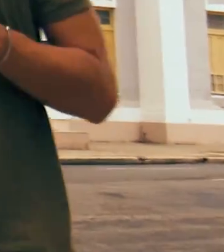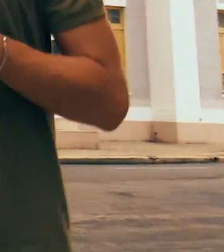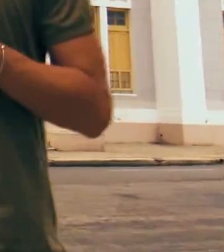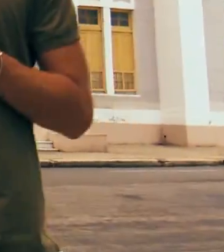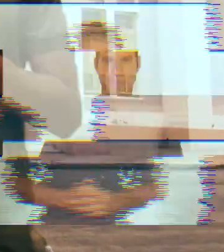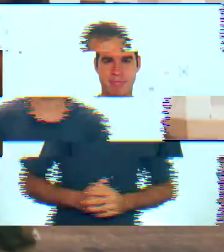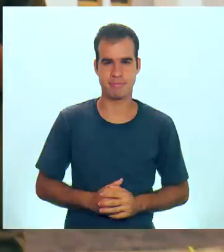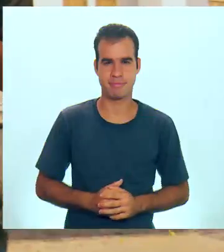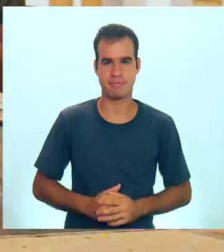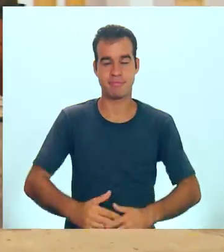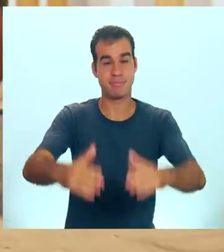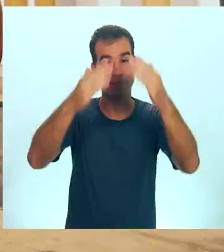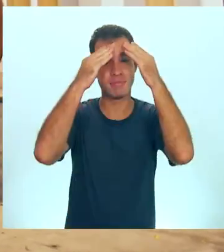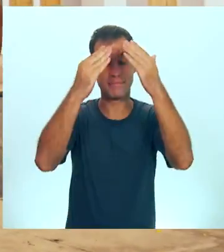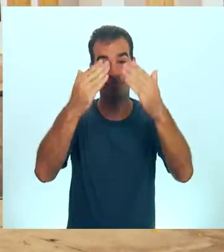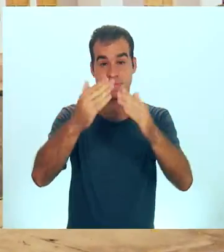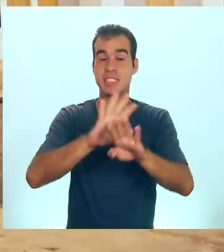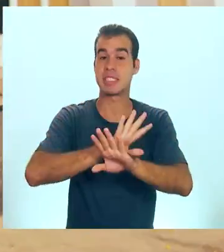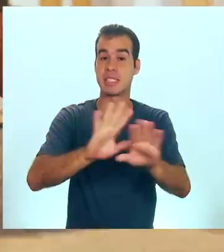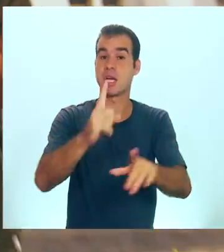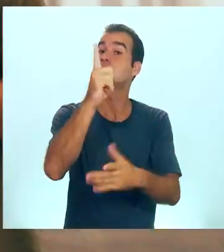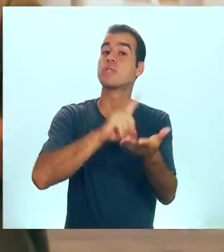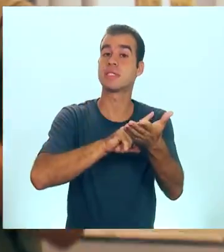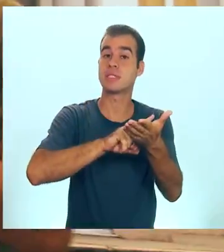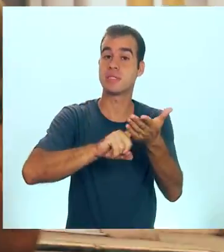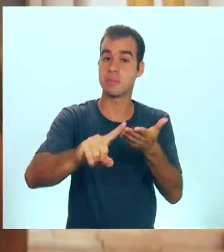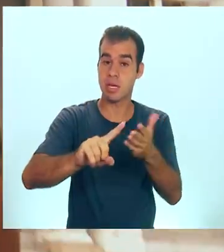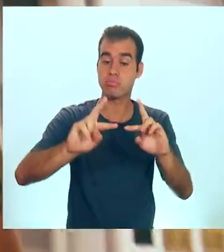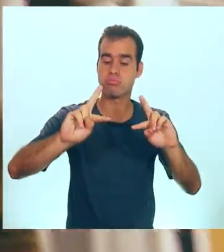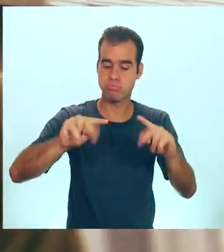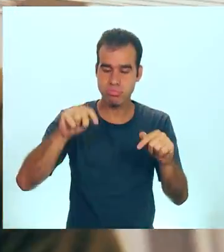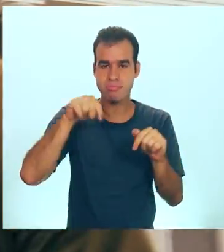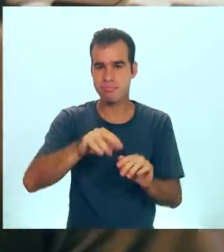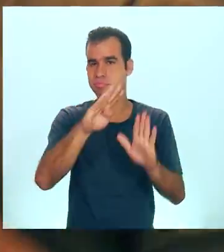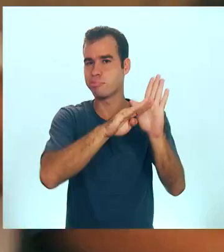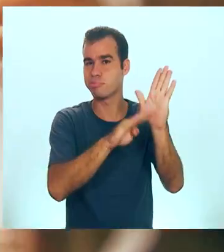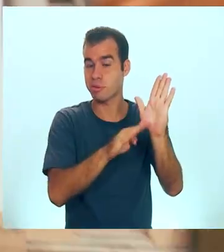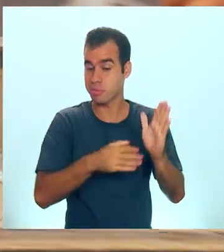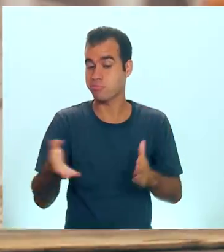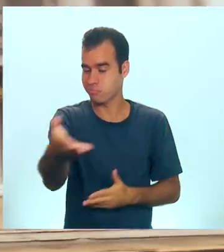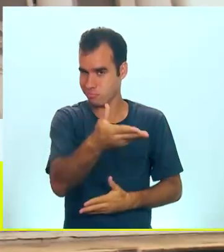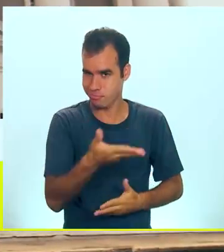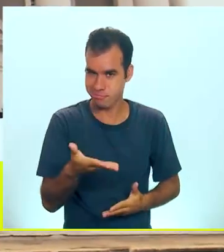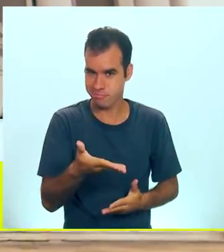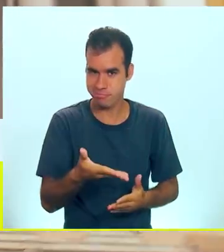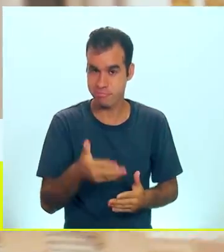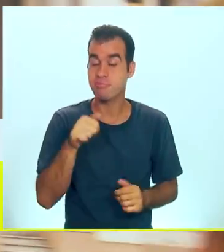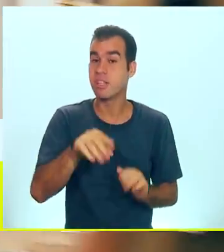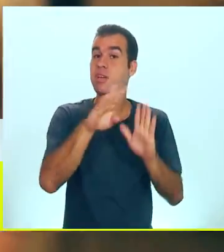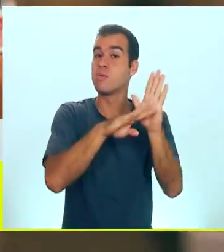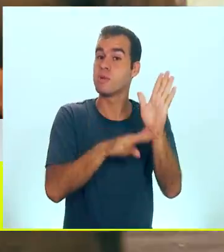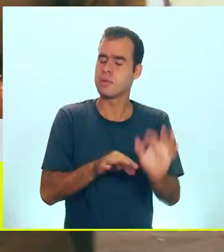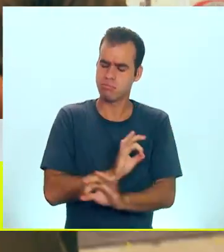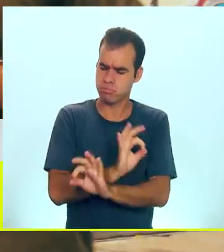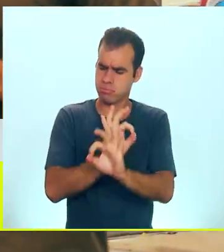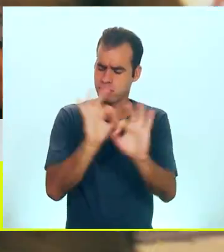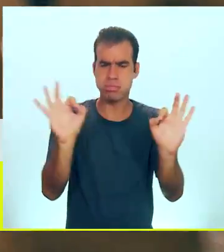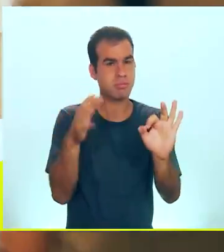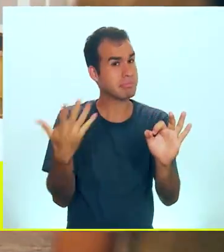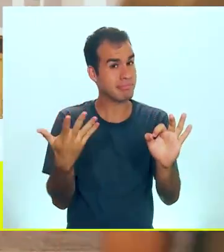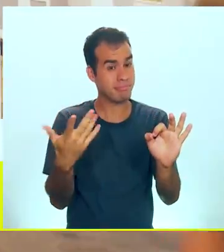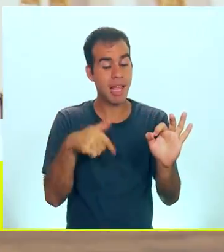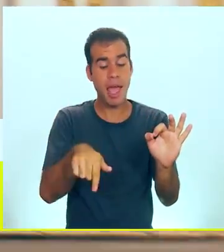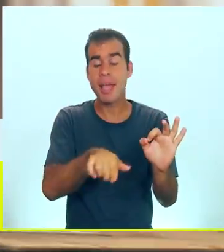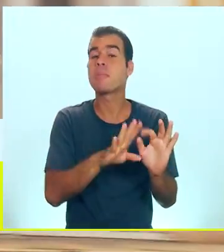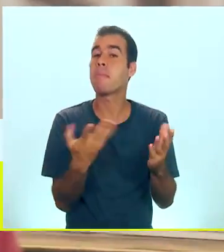Hola amigos, luego de 7 días nos volvemos a encontrar en este programa que está hecho a tu medida. Programa muy especial porque se trata de un espacio